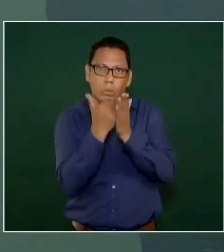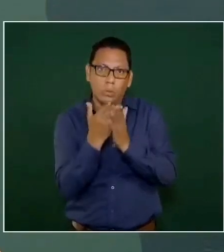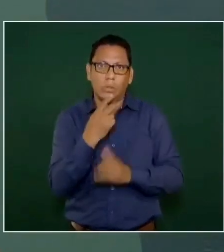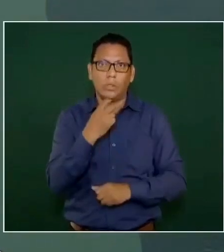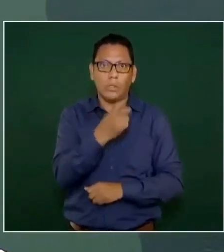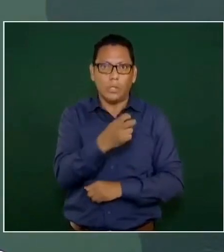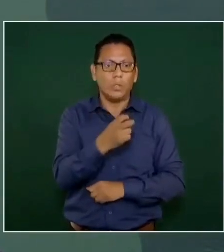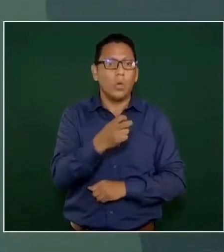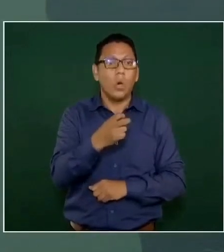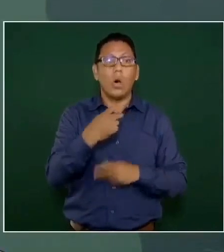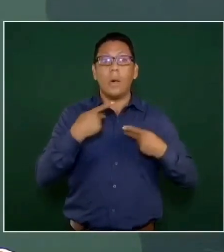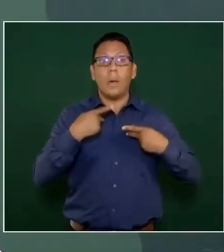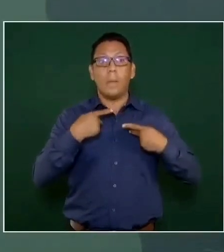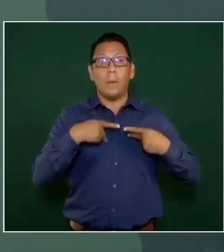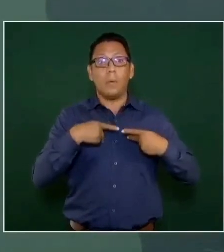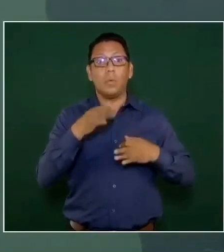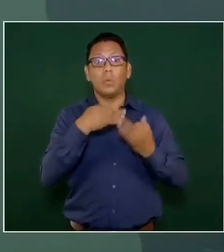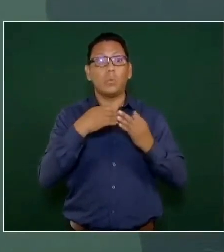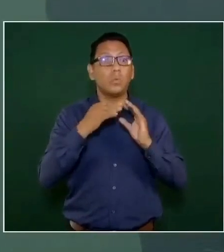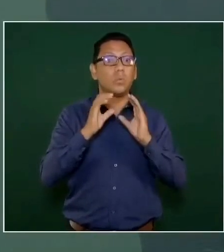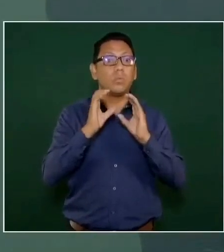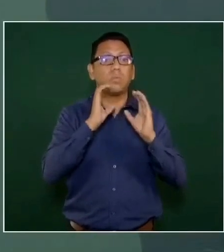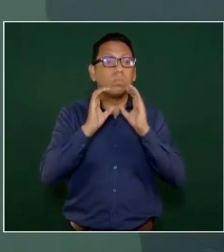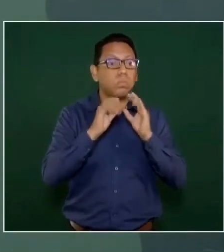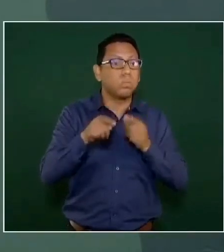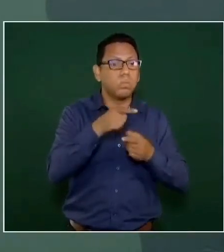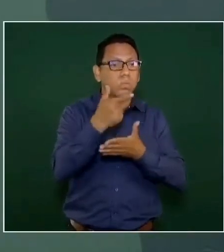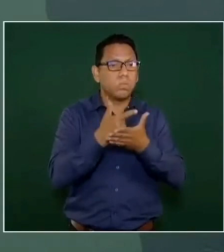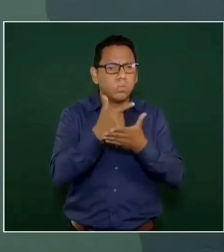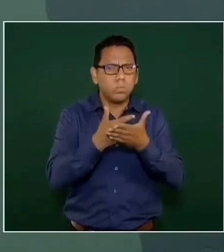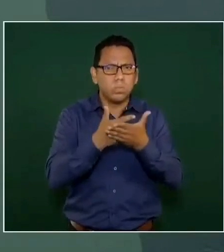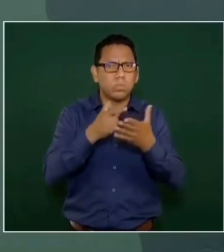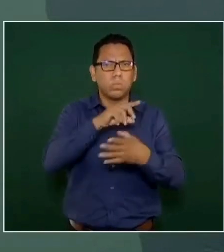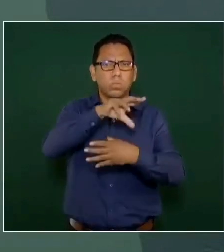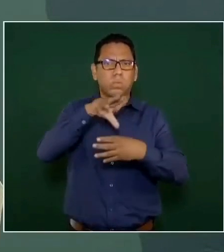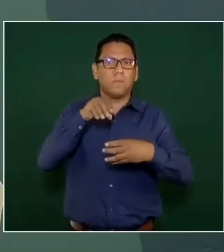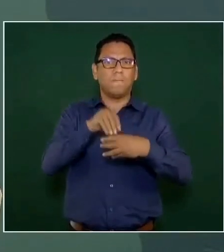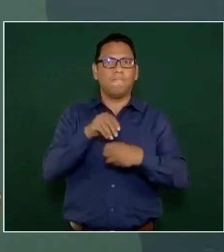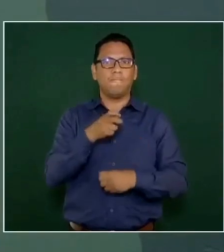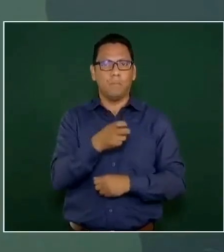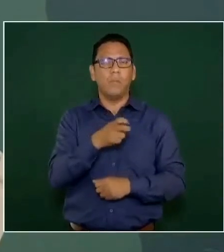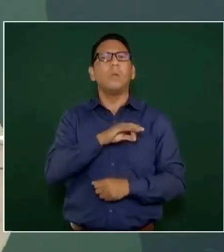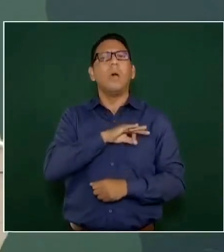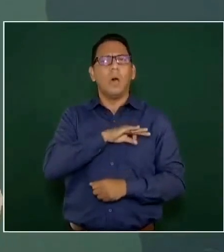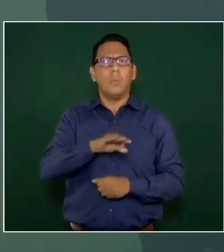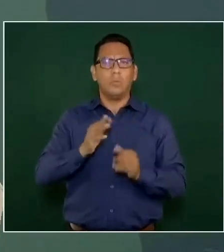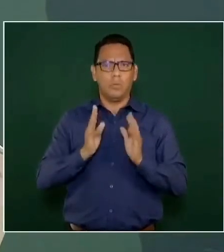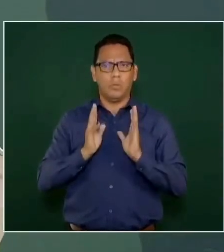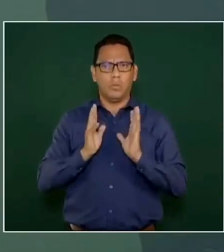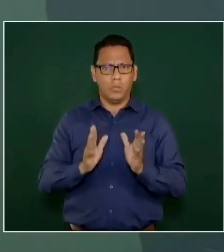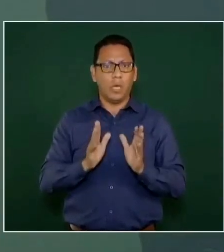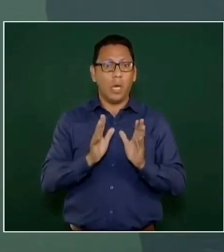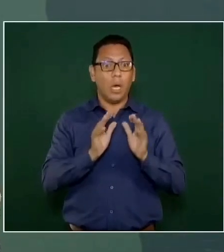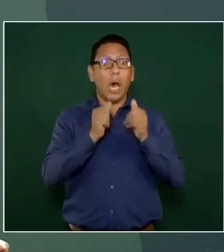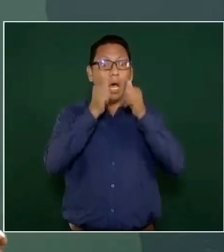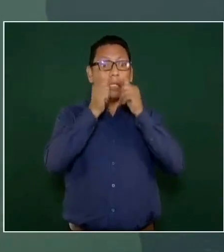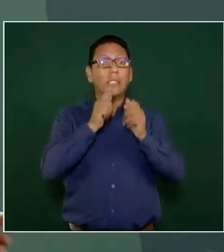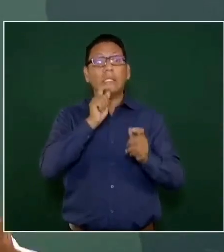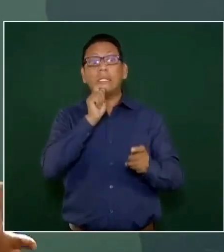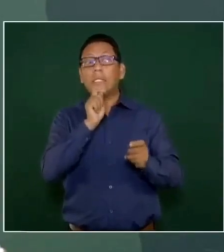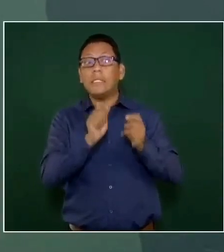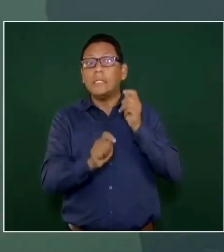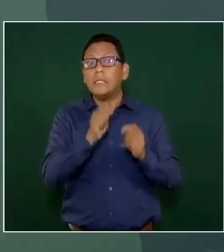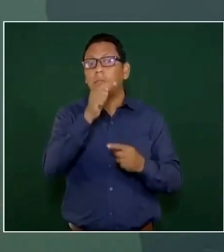contacto con todas y cada una de las personas que se registraron y pudimos pues asistirlas en función de